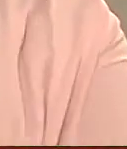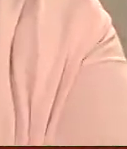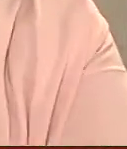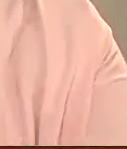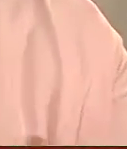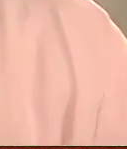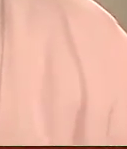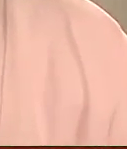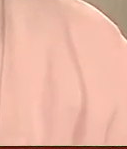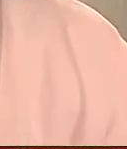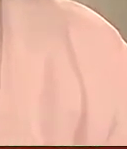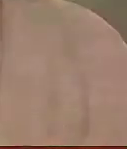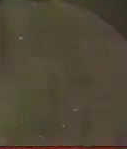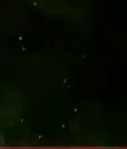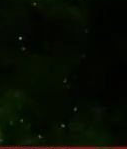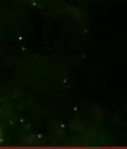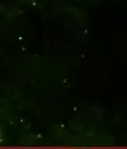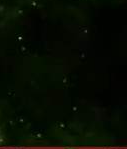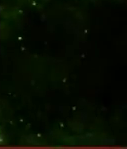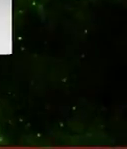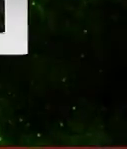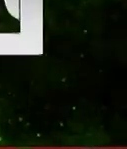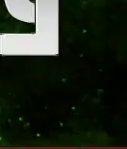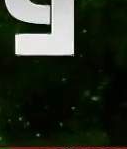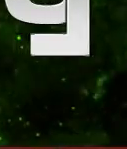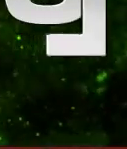una loca.